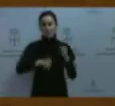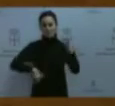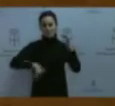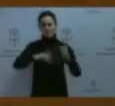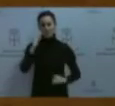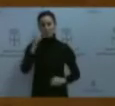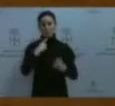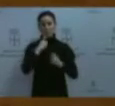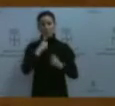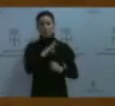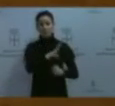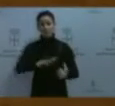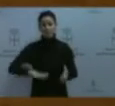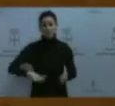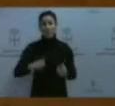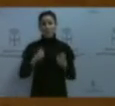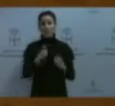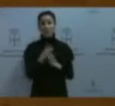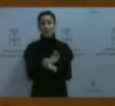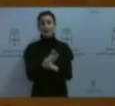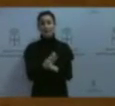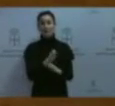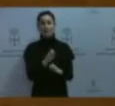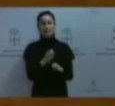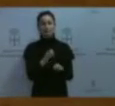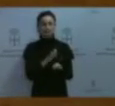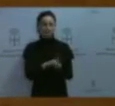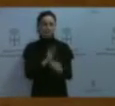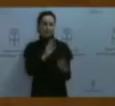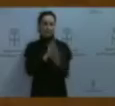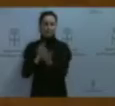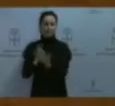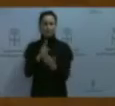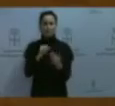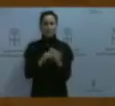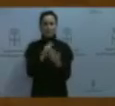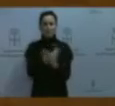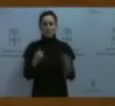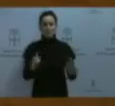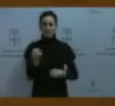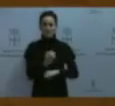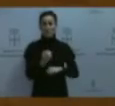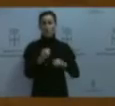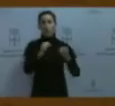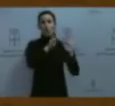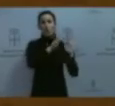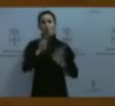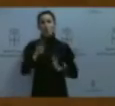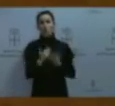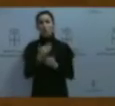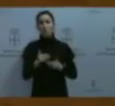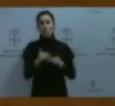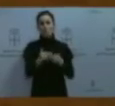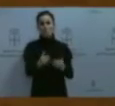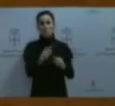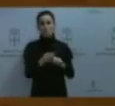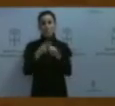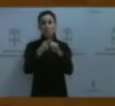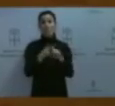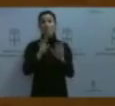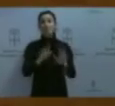consultas pendientes de traumatología a diciembre de 2016, con 84 días de demora media, que en San Agustín son